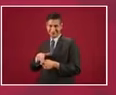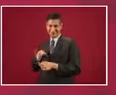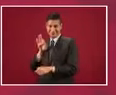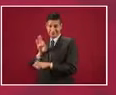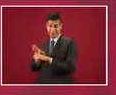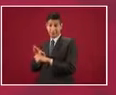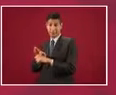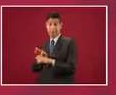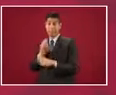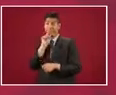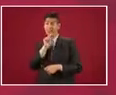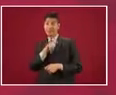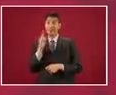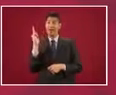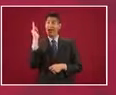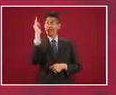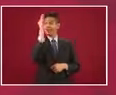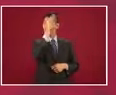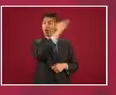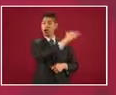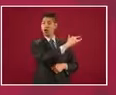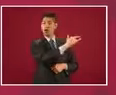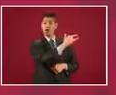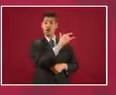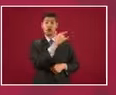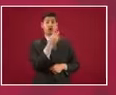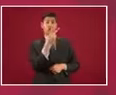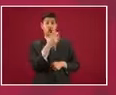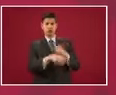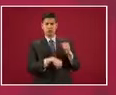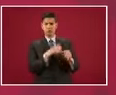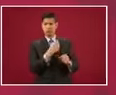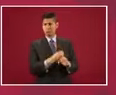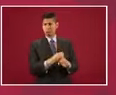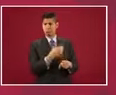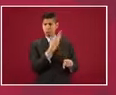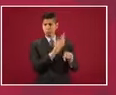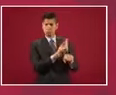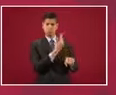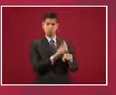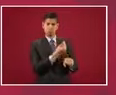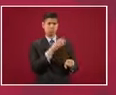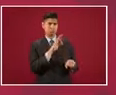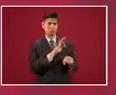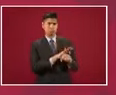y el avión tiene 2 años de mantenimiento hasta que se venda,